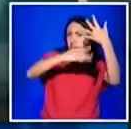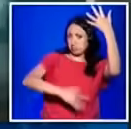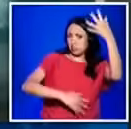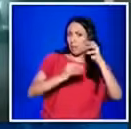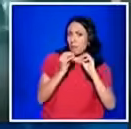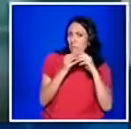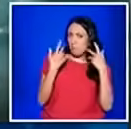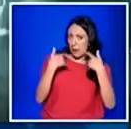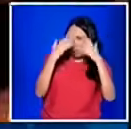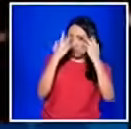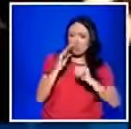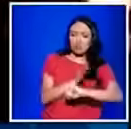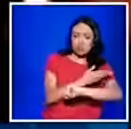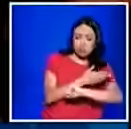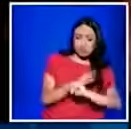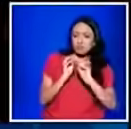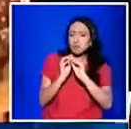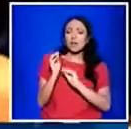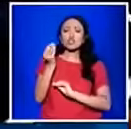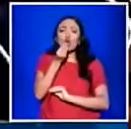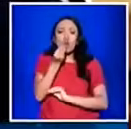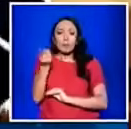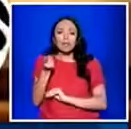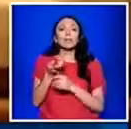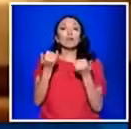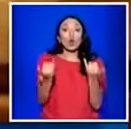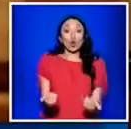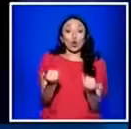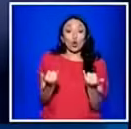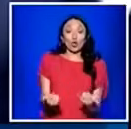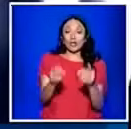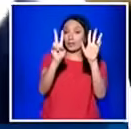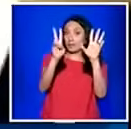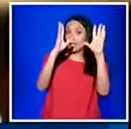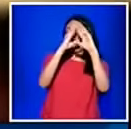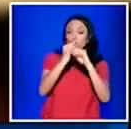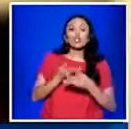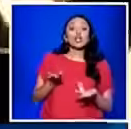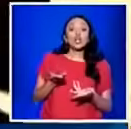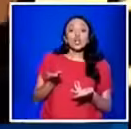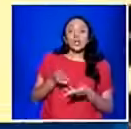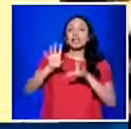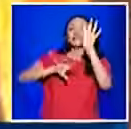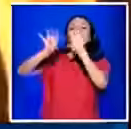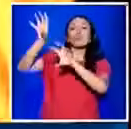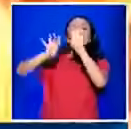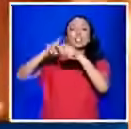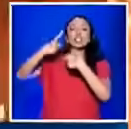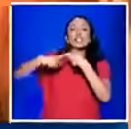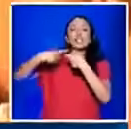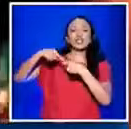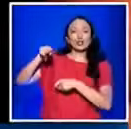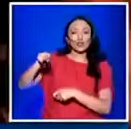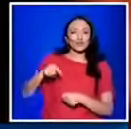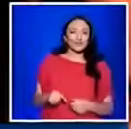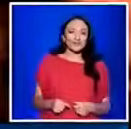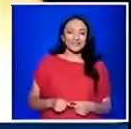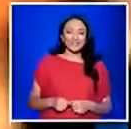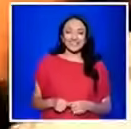Habrá música y gastronomía. El evento será hoy a las 7 de la noche en el Centro de Exposiciones Quito. Porque